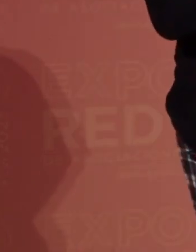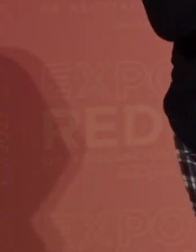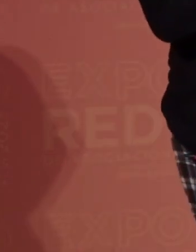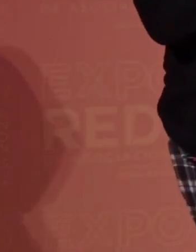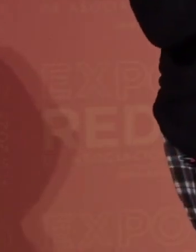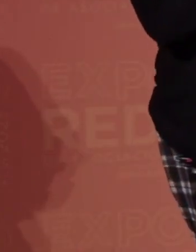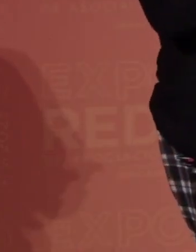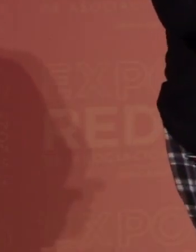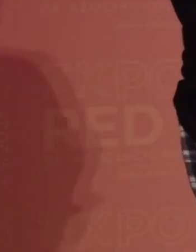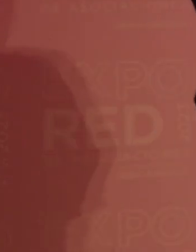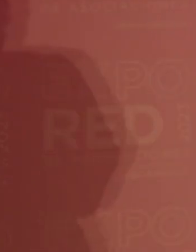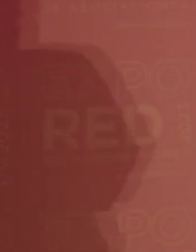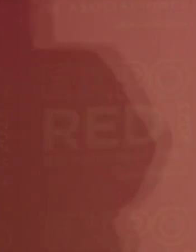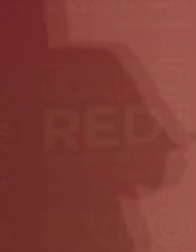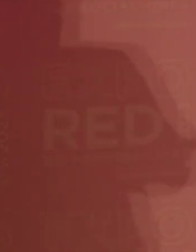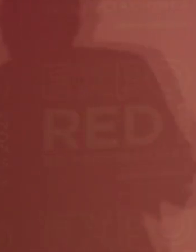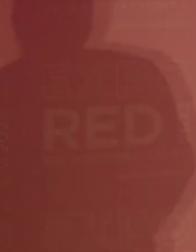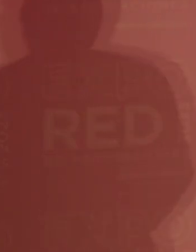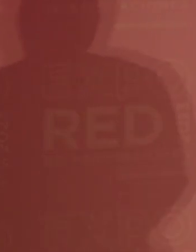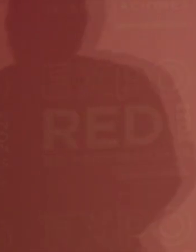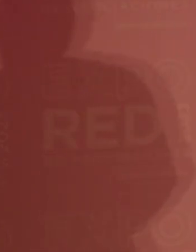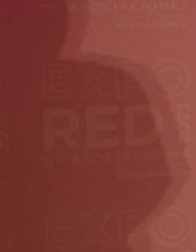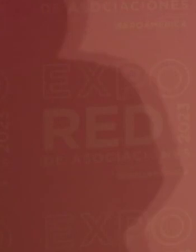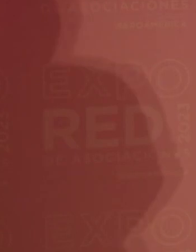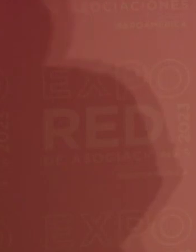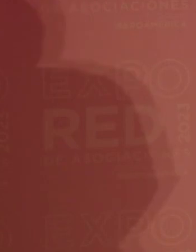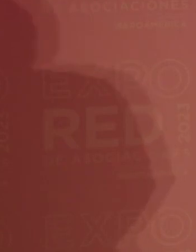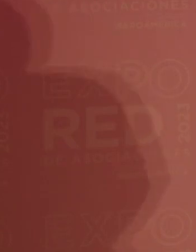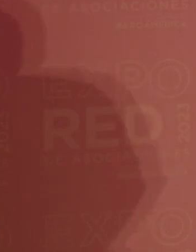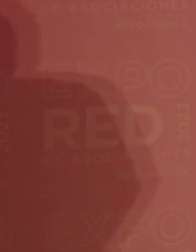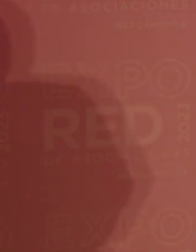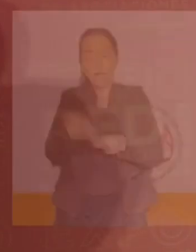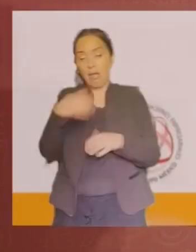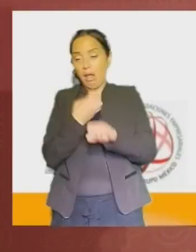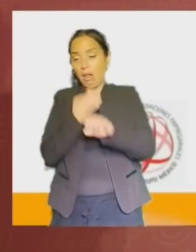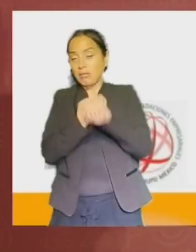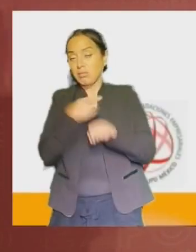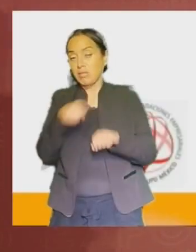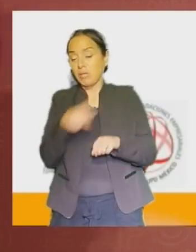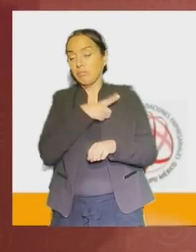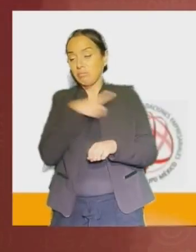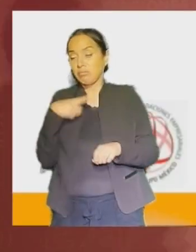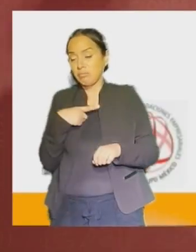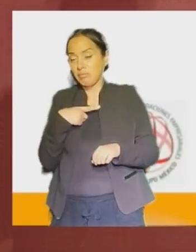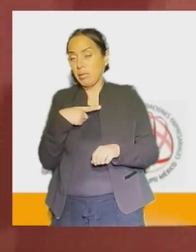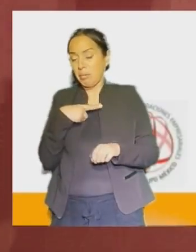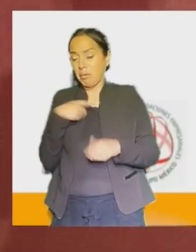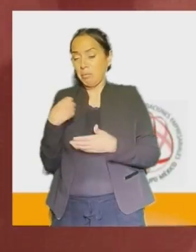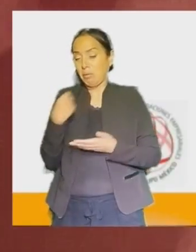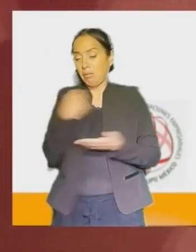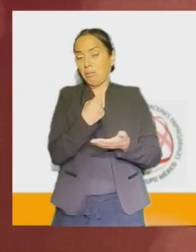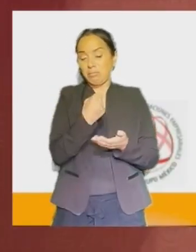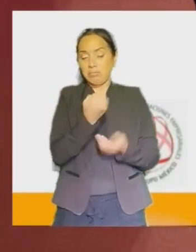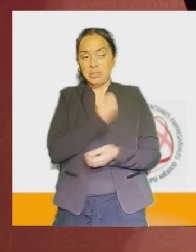por ejemplo, poner una empresa, al Estado le causan muchísimo menos recursos porque no hay que invertir tanto en salud. Adicional a lo